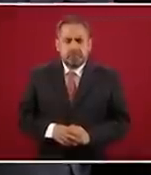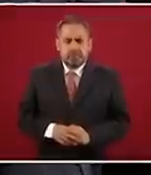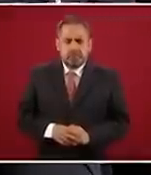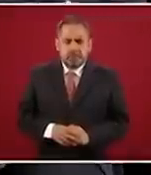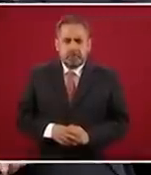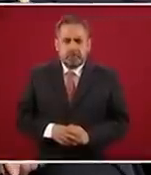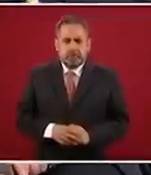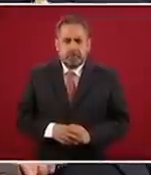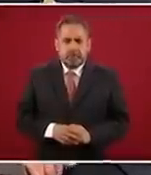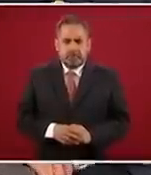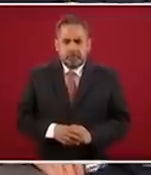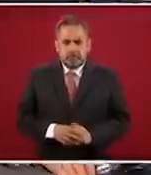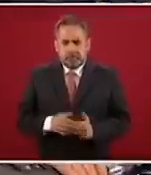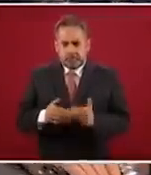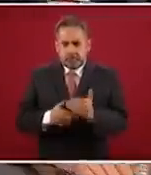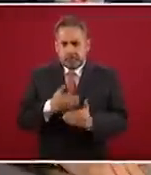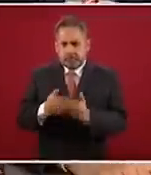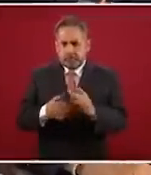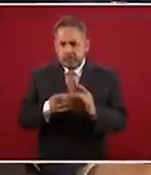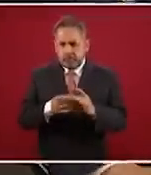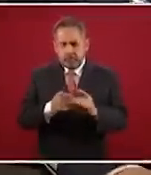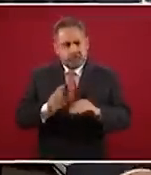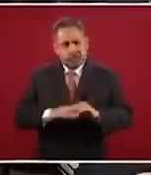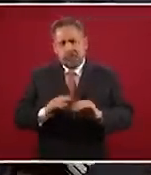El avanzar en este caso.